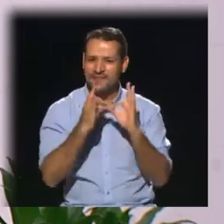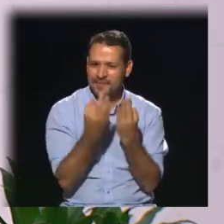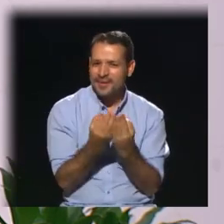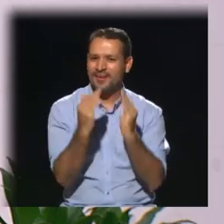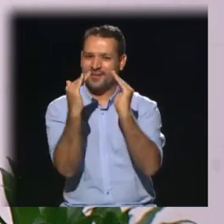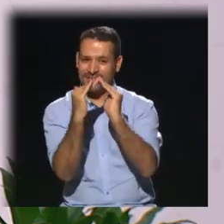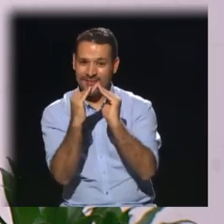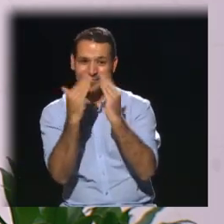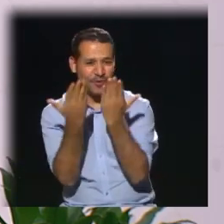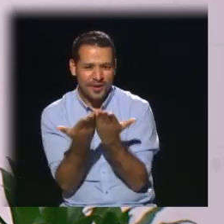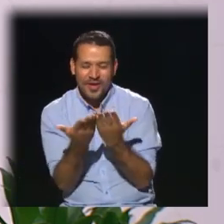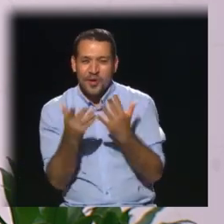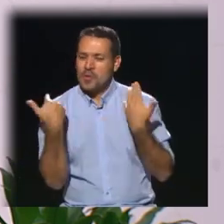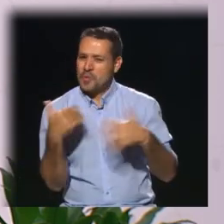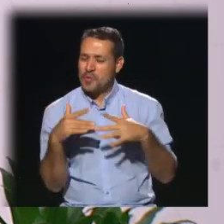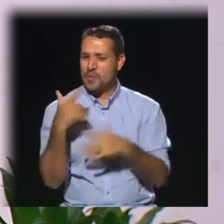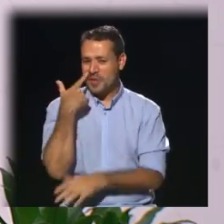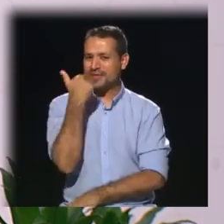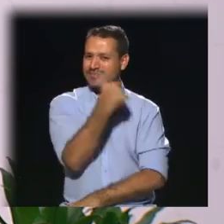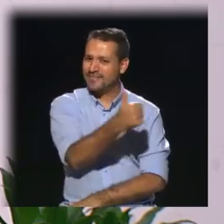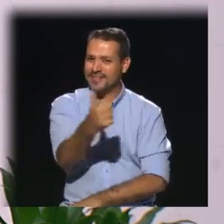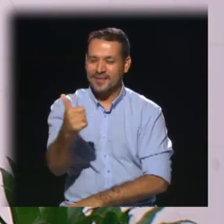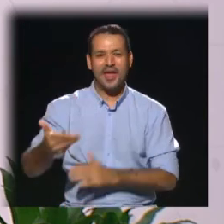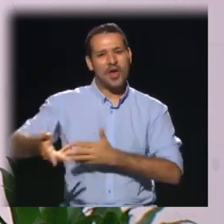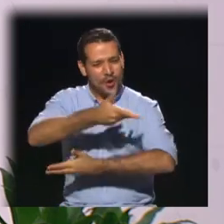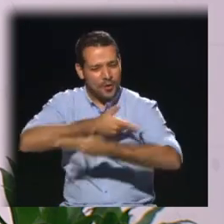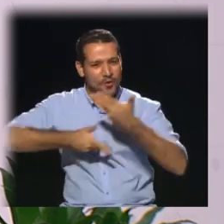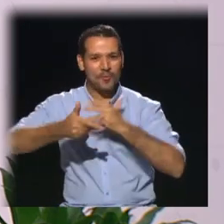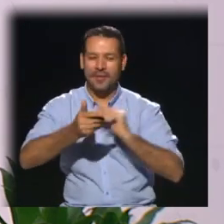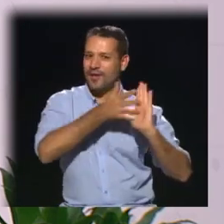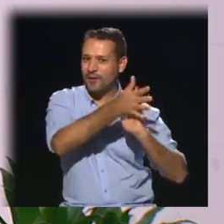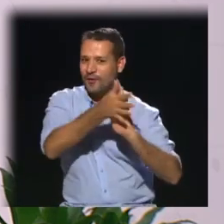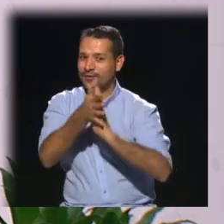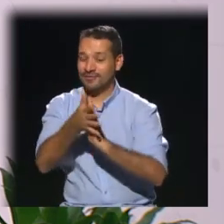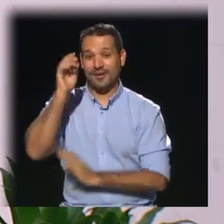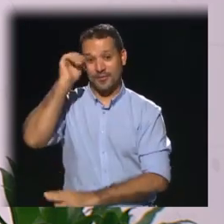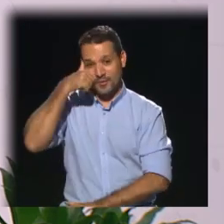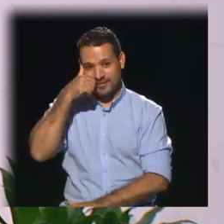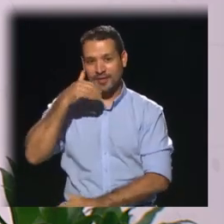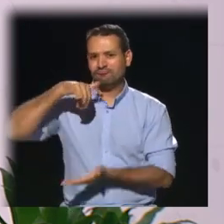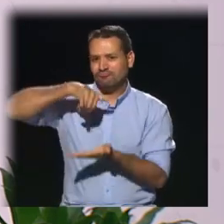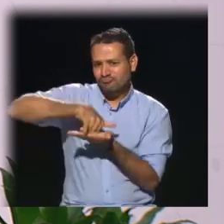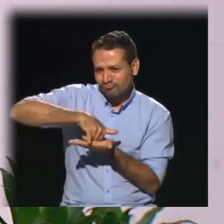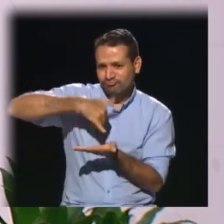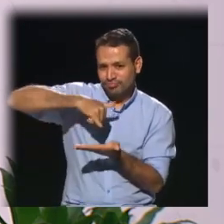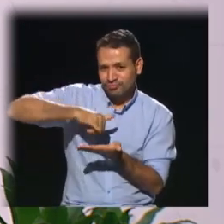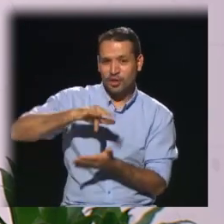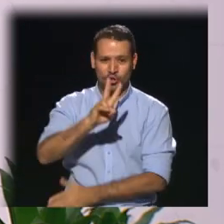que tenemos? Entonces, qué rico poder compartir con ustedes. Recuerden que tenemos habilitadas las líneas telefónicas